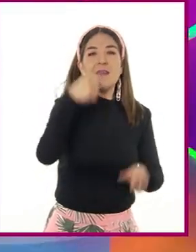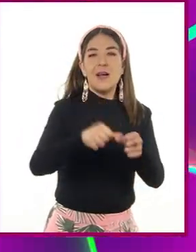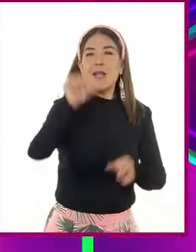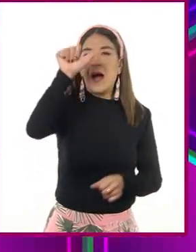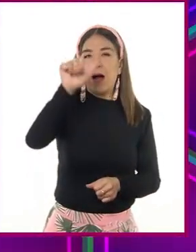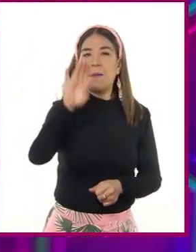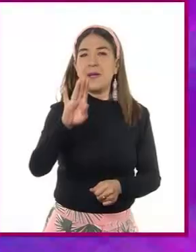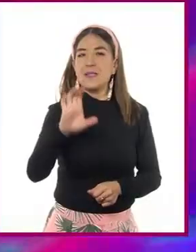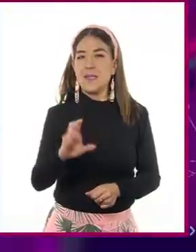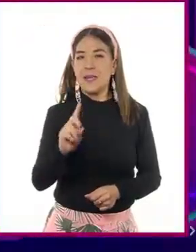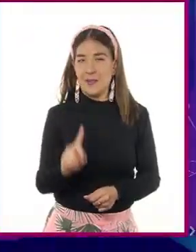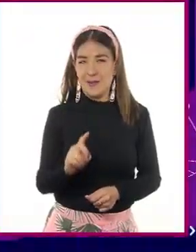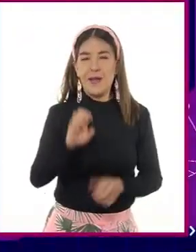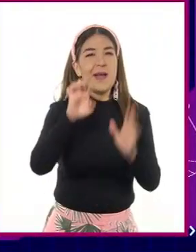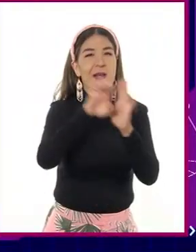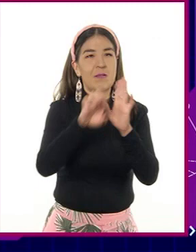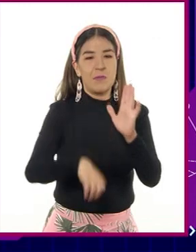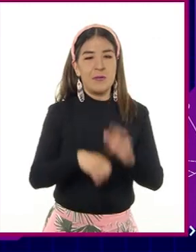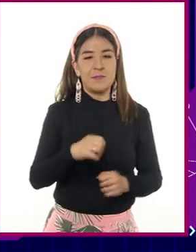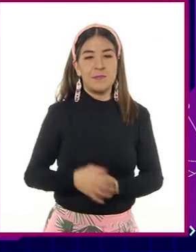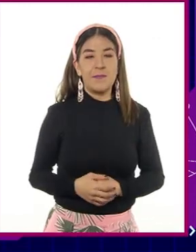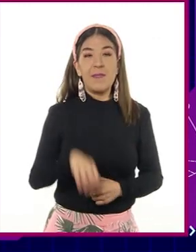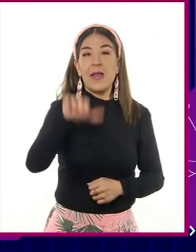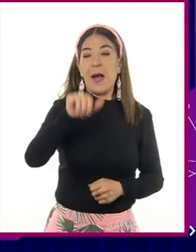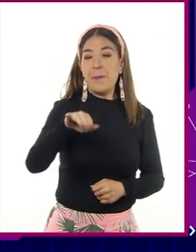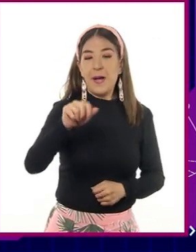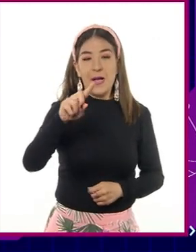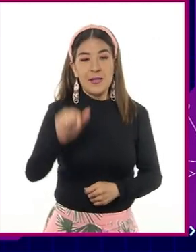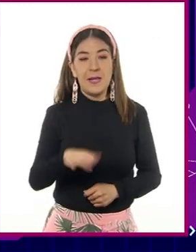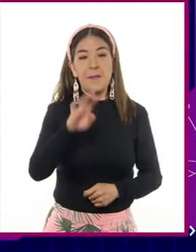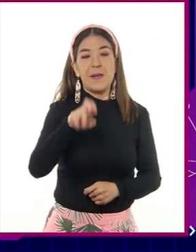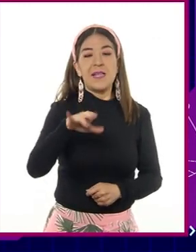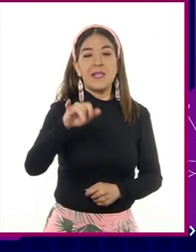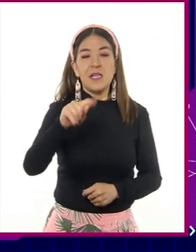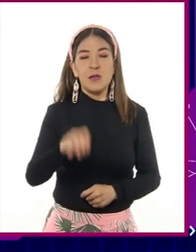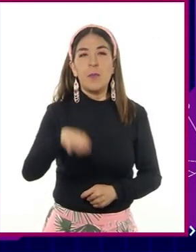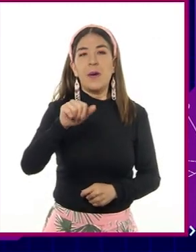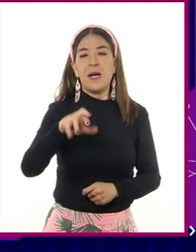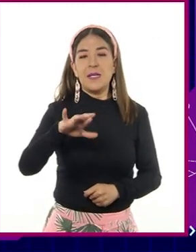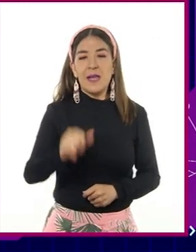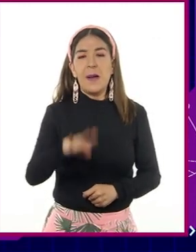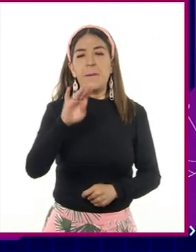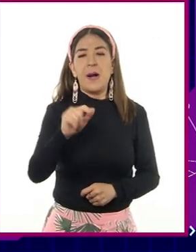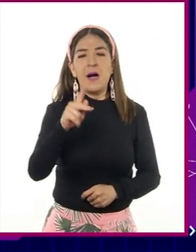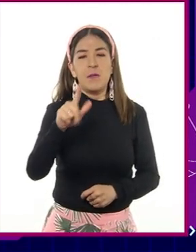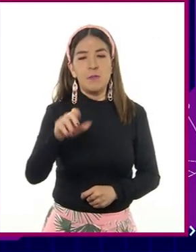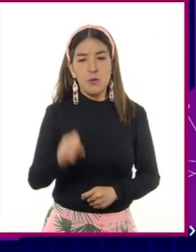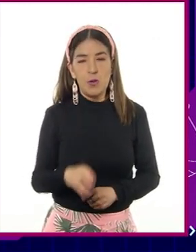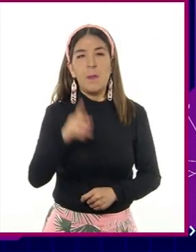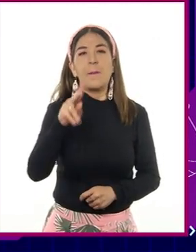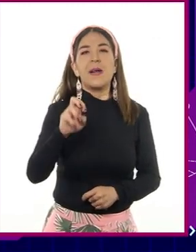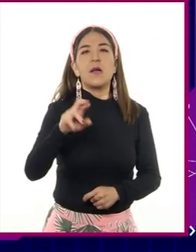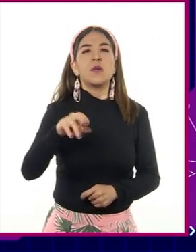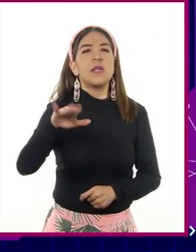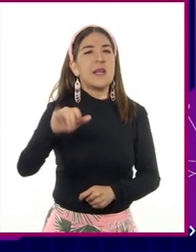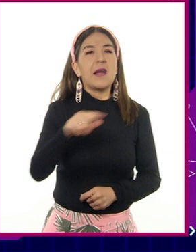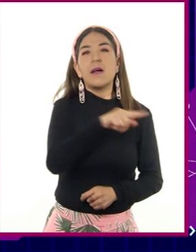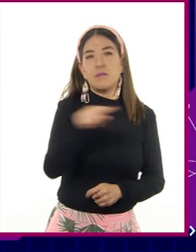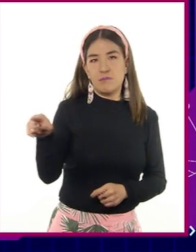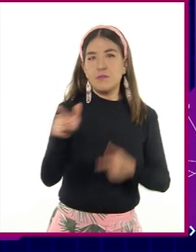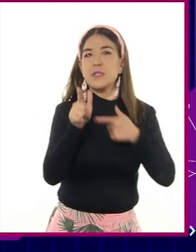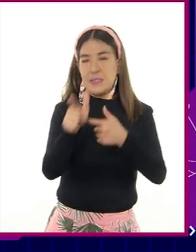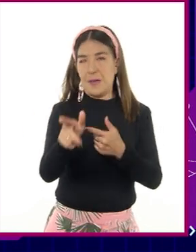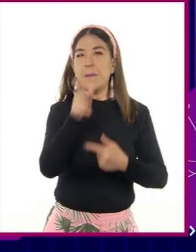alfabeto. Por ejemplo, Amanda, Benito, María, Pablo, Verónica. Esta es una sucesión de